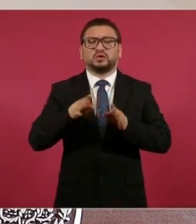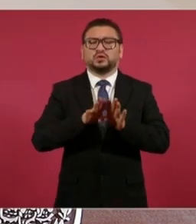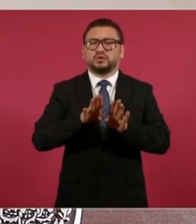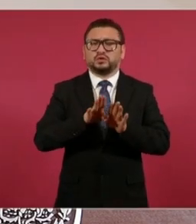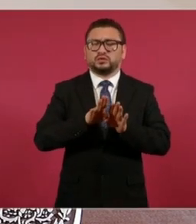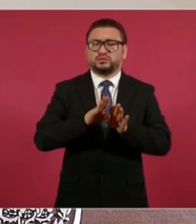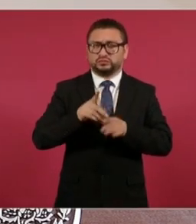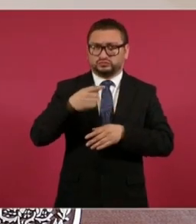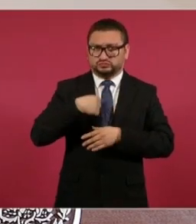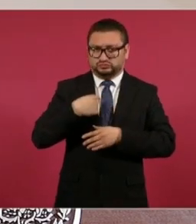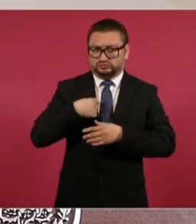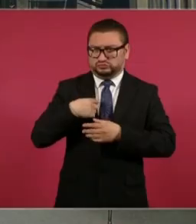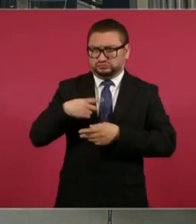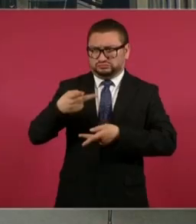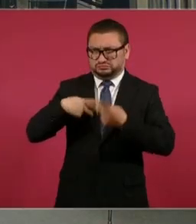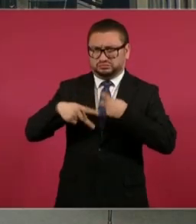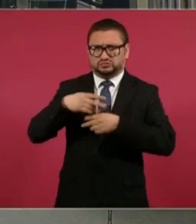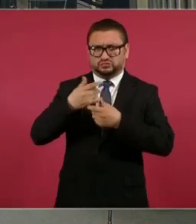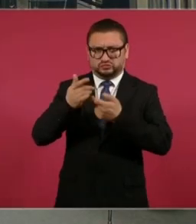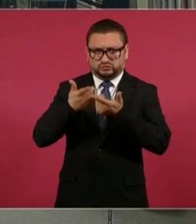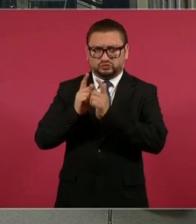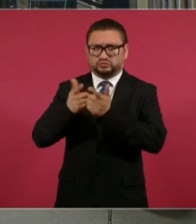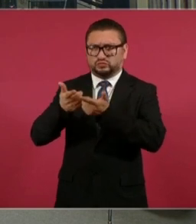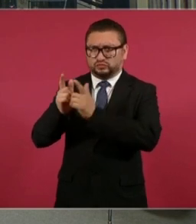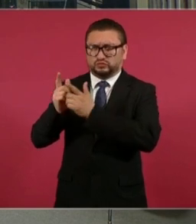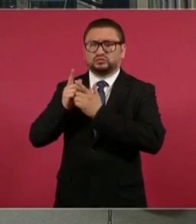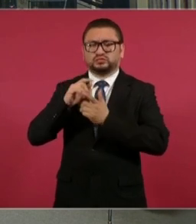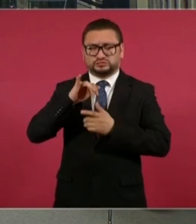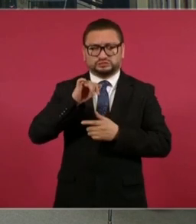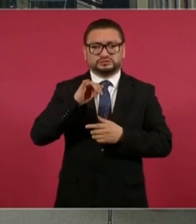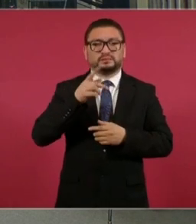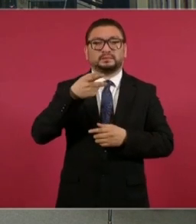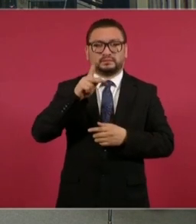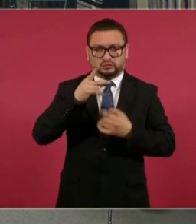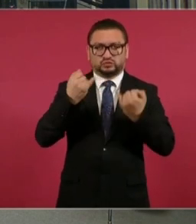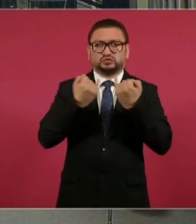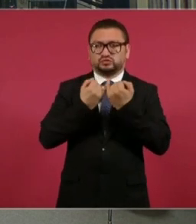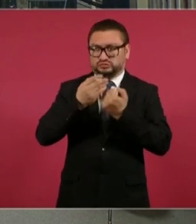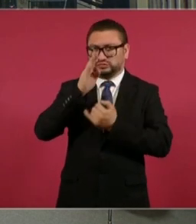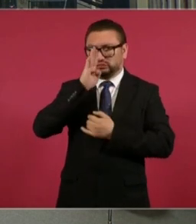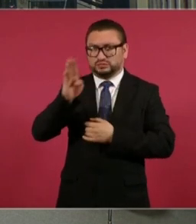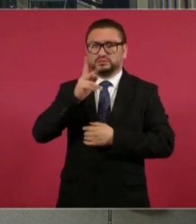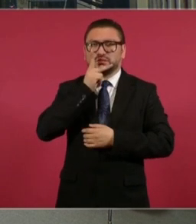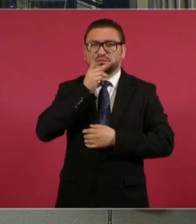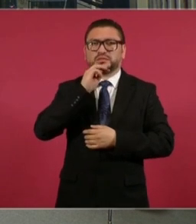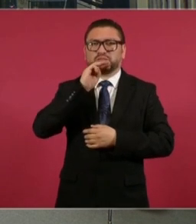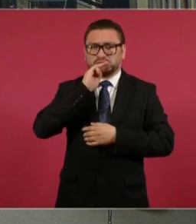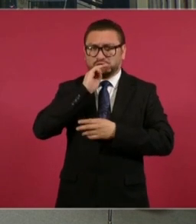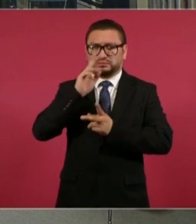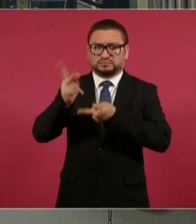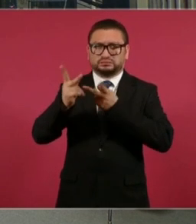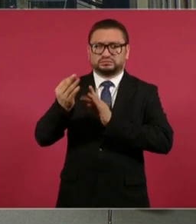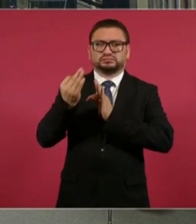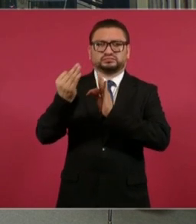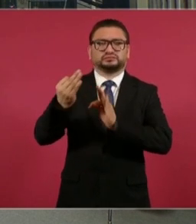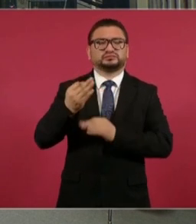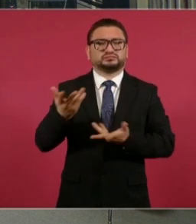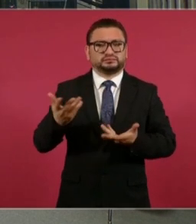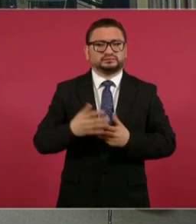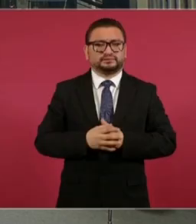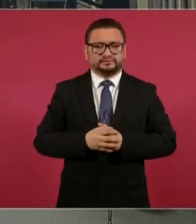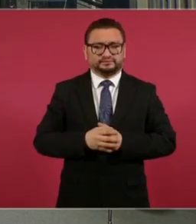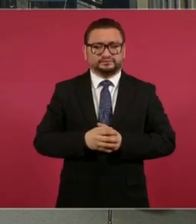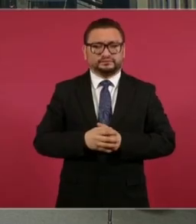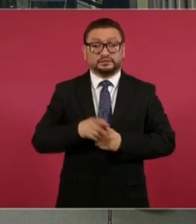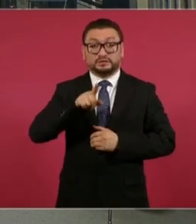a seguir recibiendo a estos grupos pero también quiero tener una relación directa con los padres